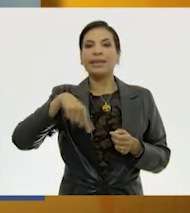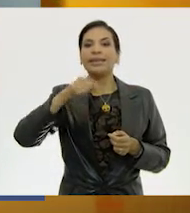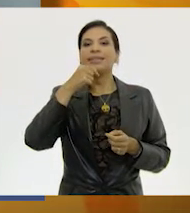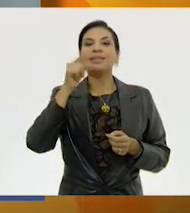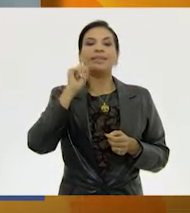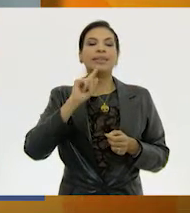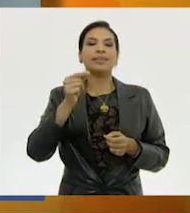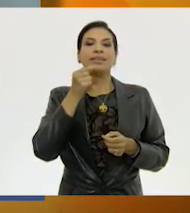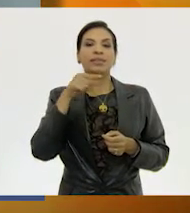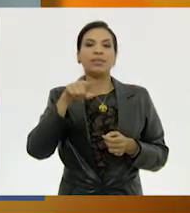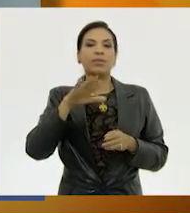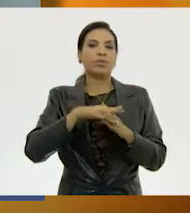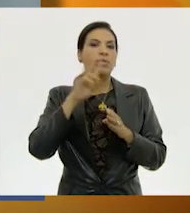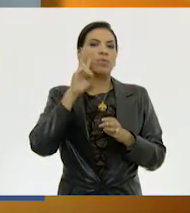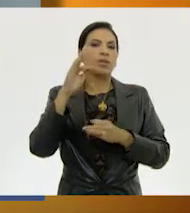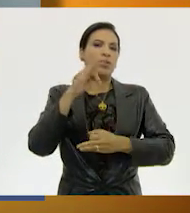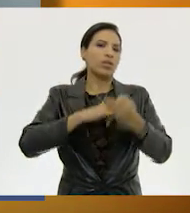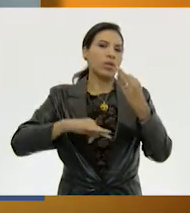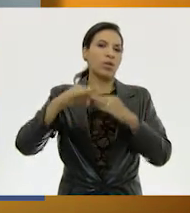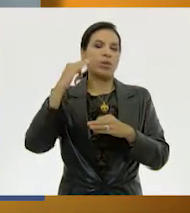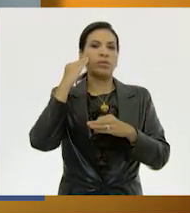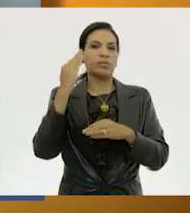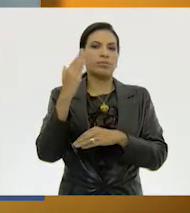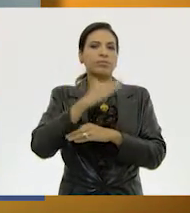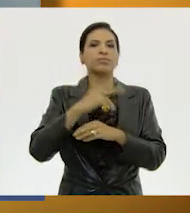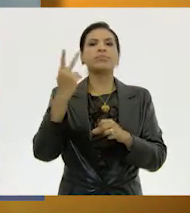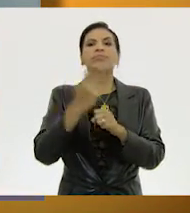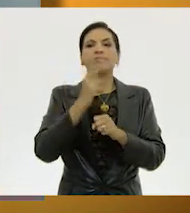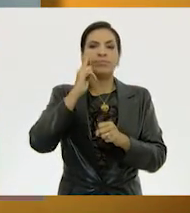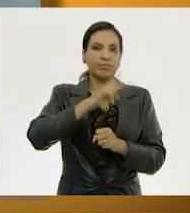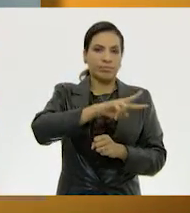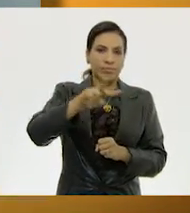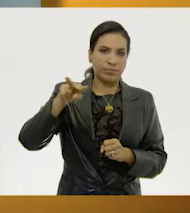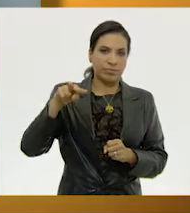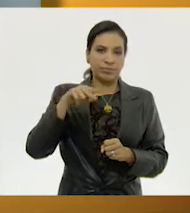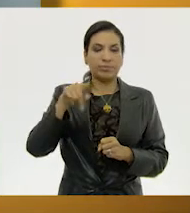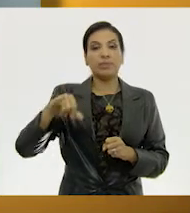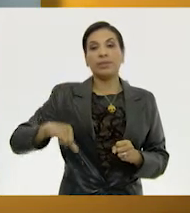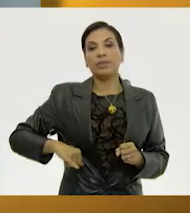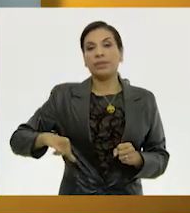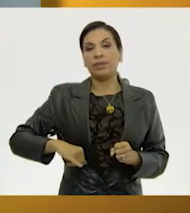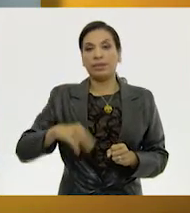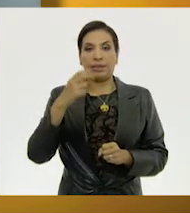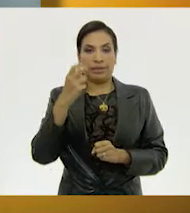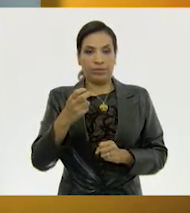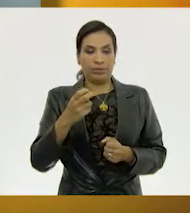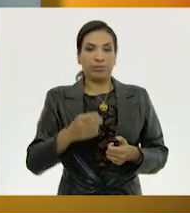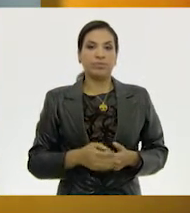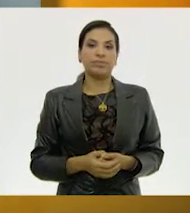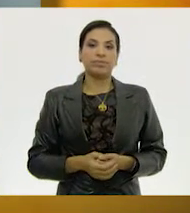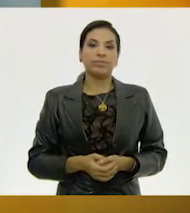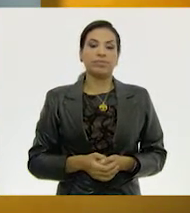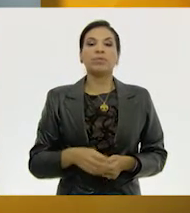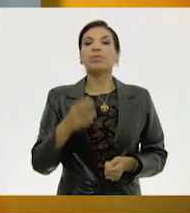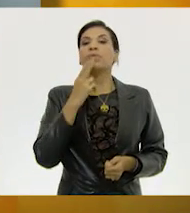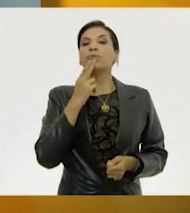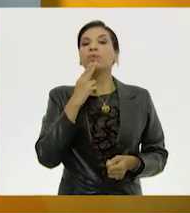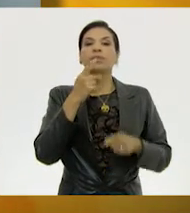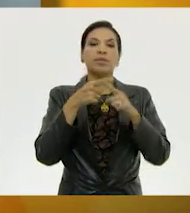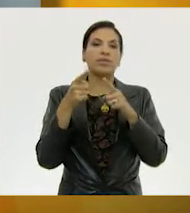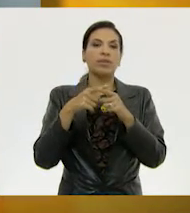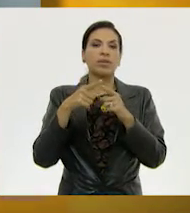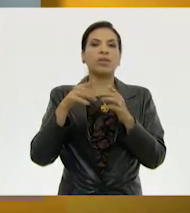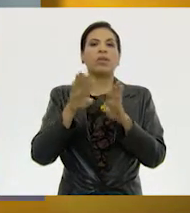niños, porque ellos perciben todo el tiempo lo que ocurre a su alrededor y están muy interesados en ello. Utilicen